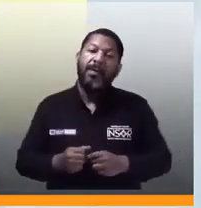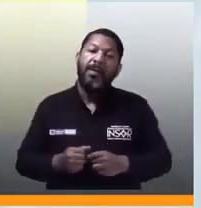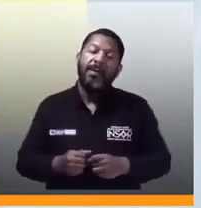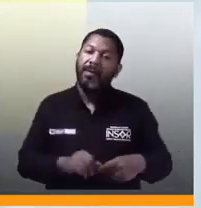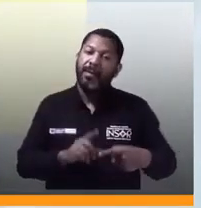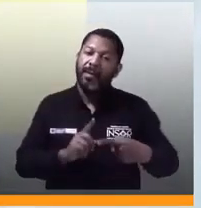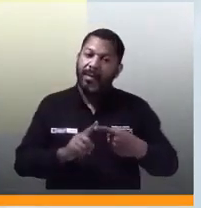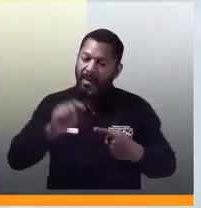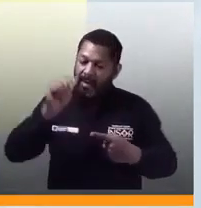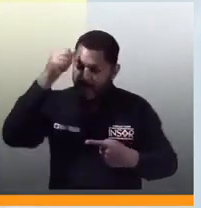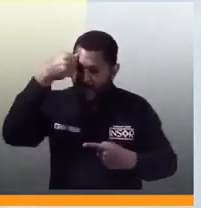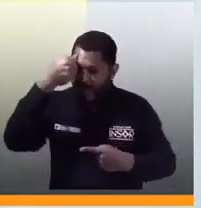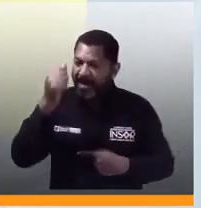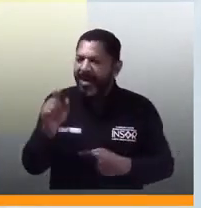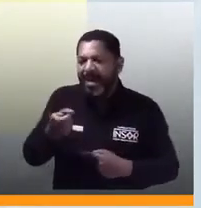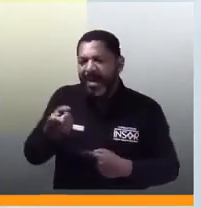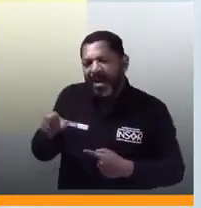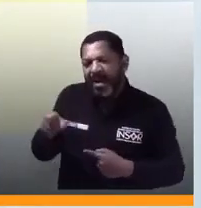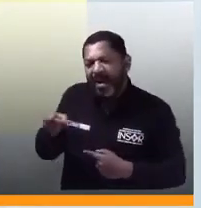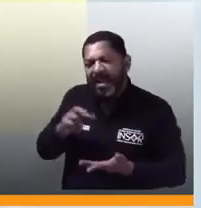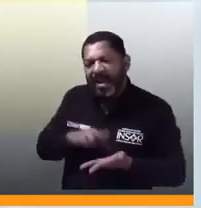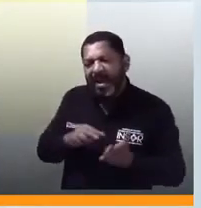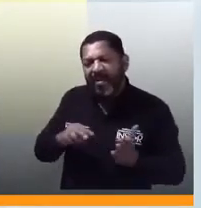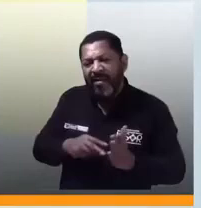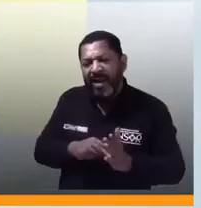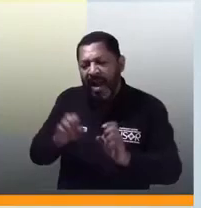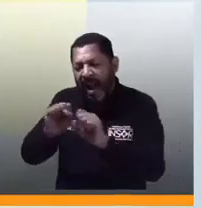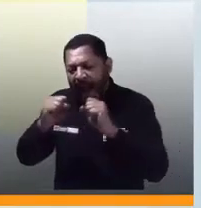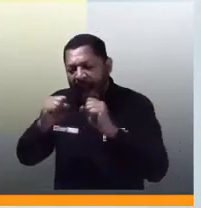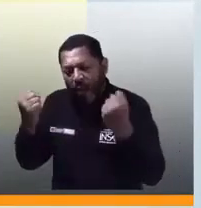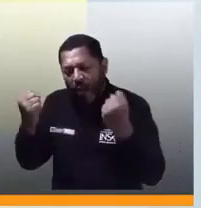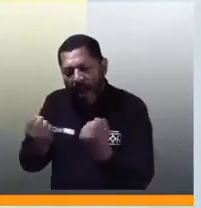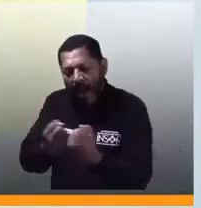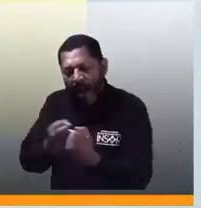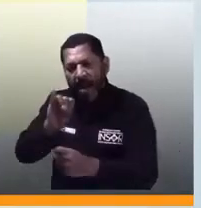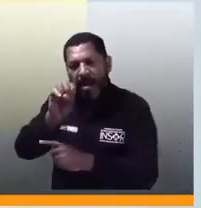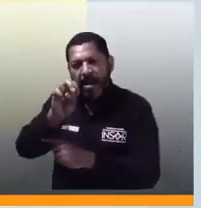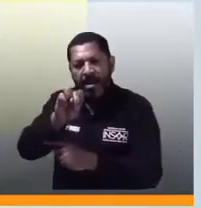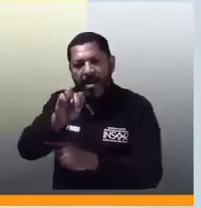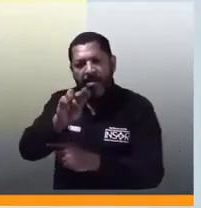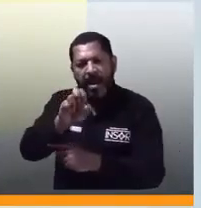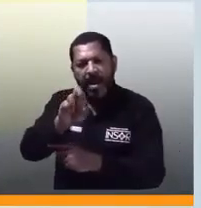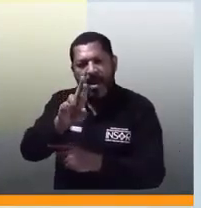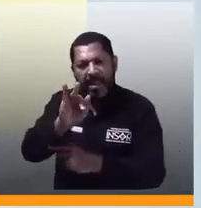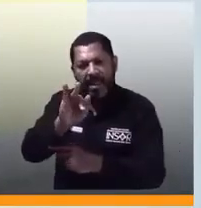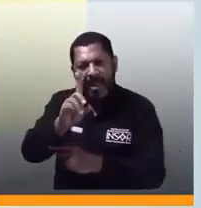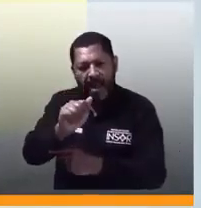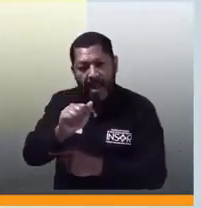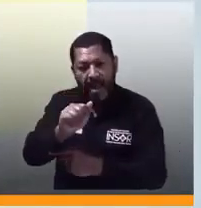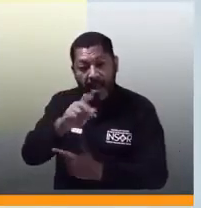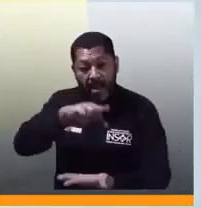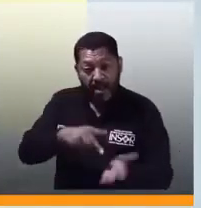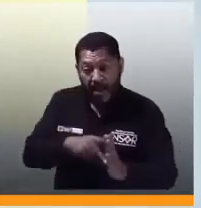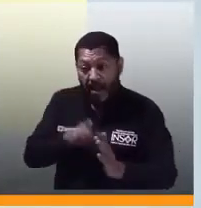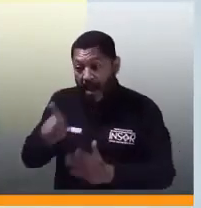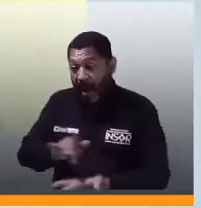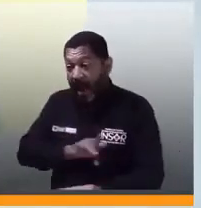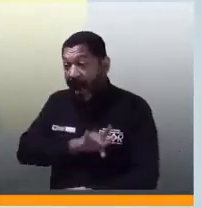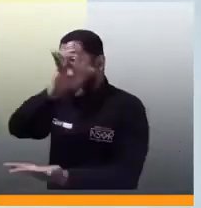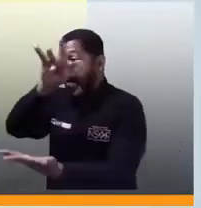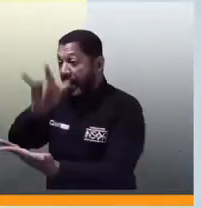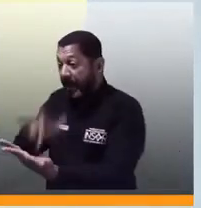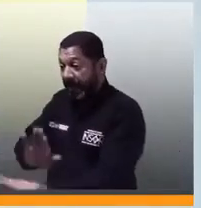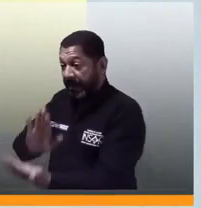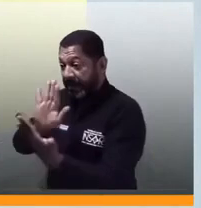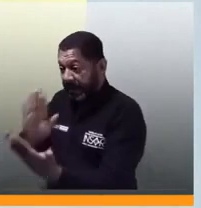la parte de qué es el aula invertida, y es que se puede trabajar tanto en la presencialidad como ahora se da muy bien en